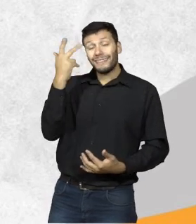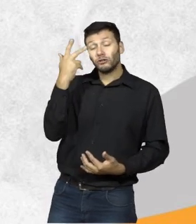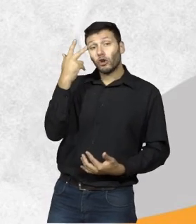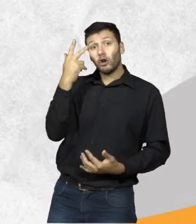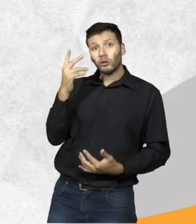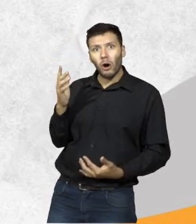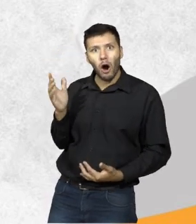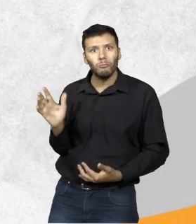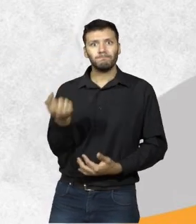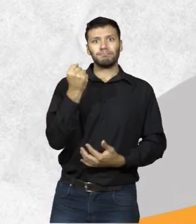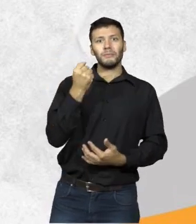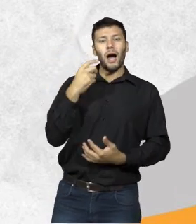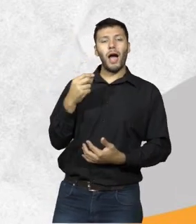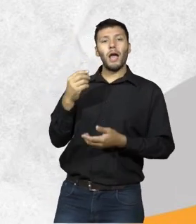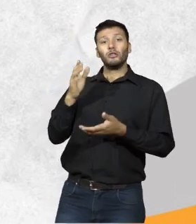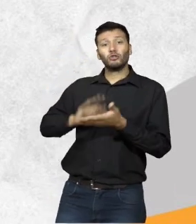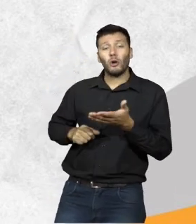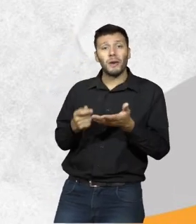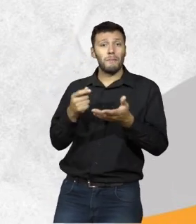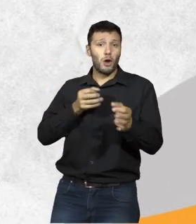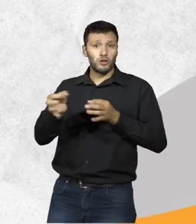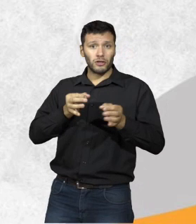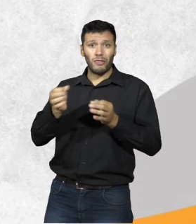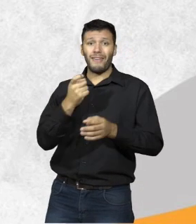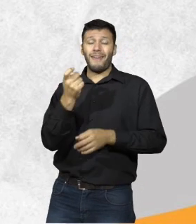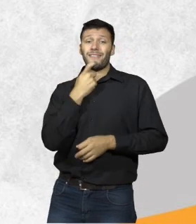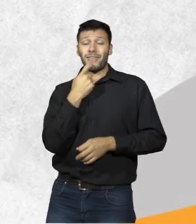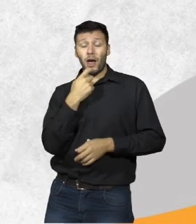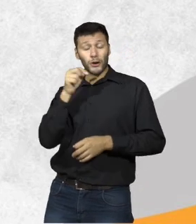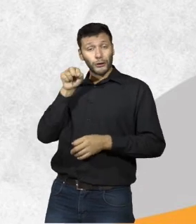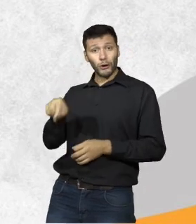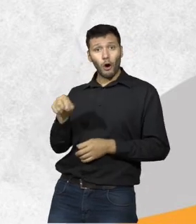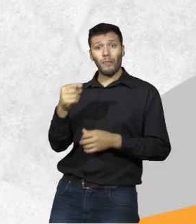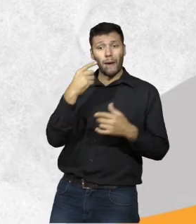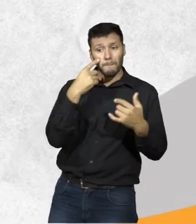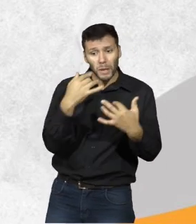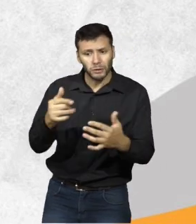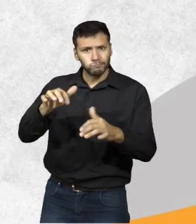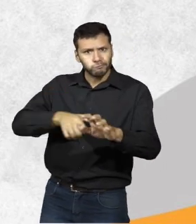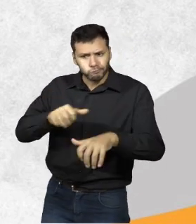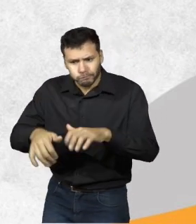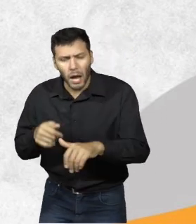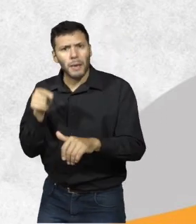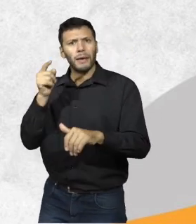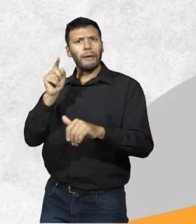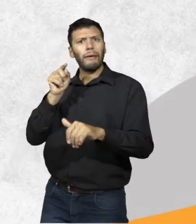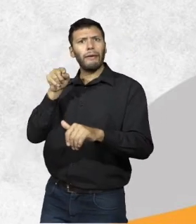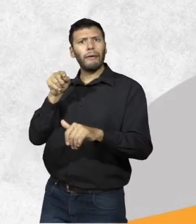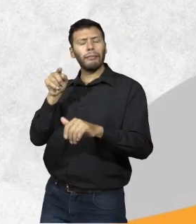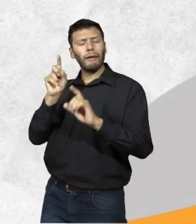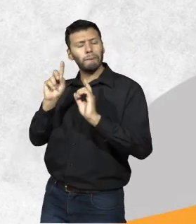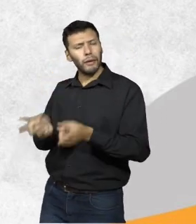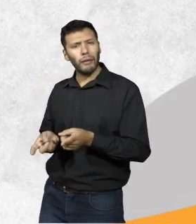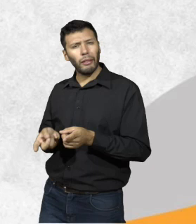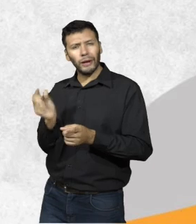sacamos un primer proyecto de hierro en Malargüe, de exploración todavía, y recientemente